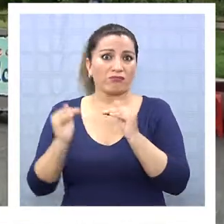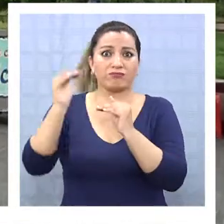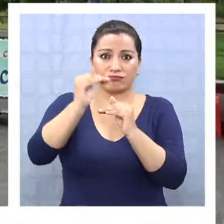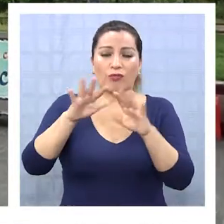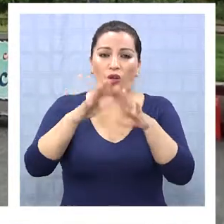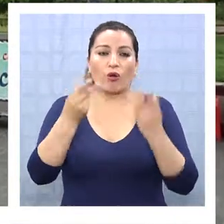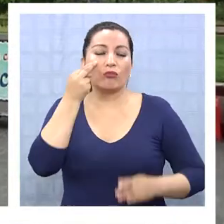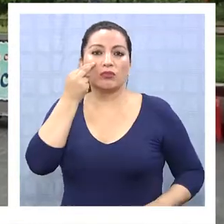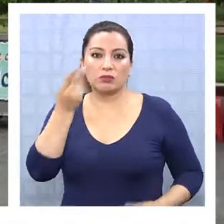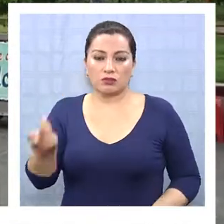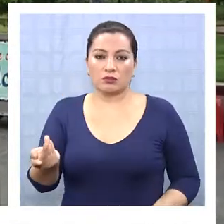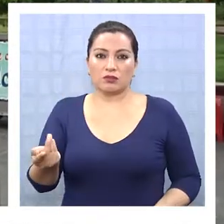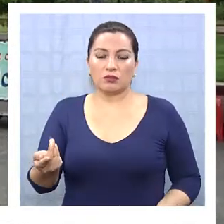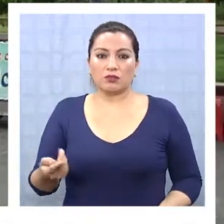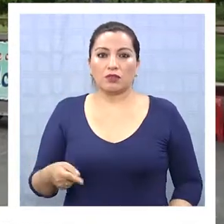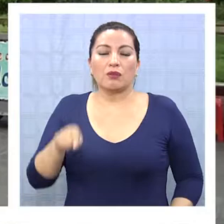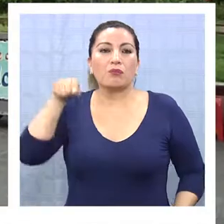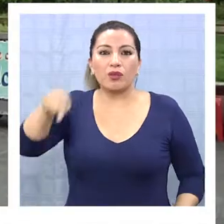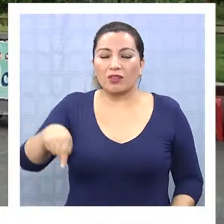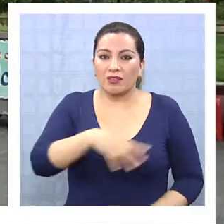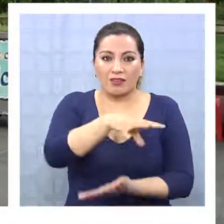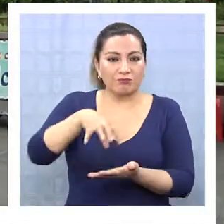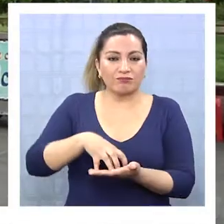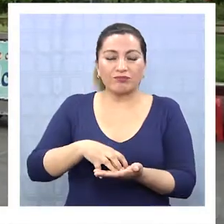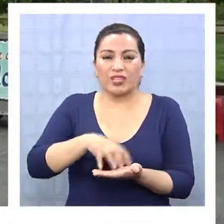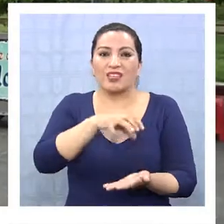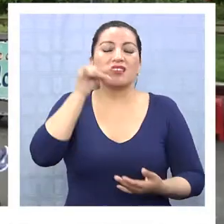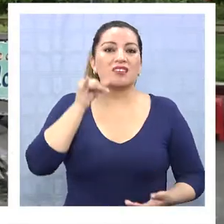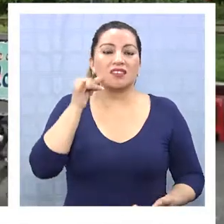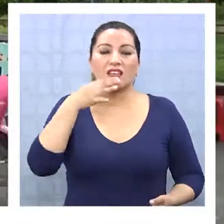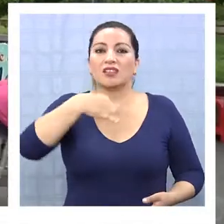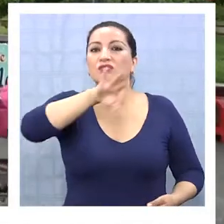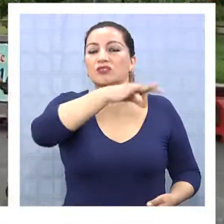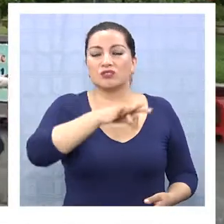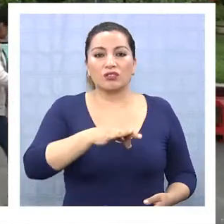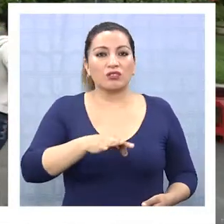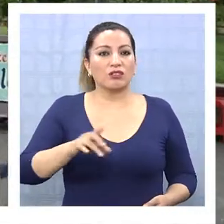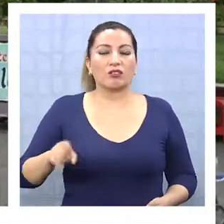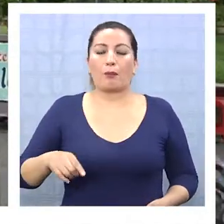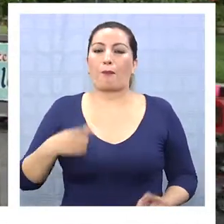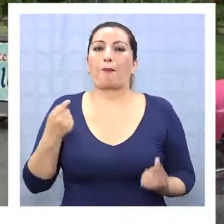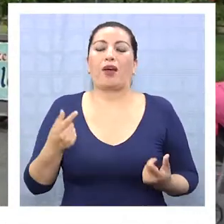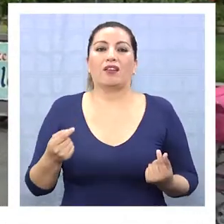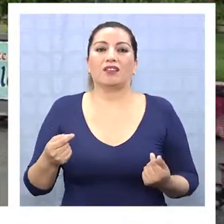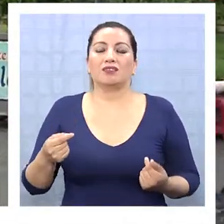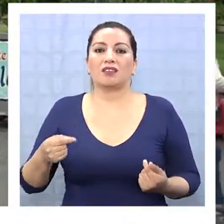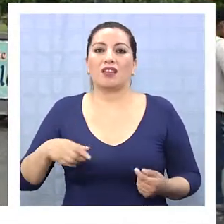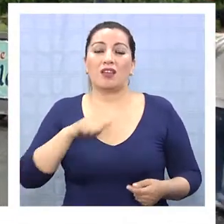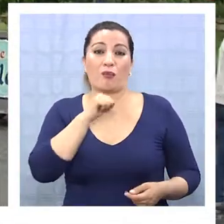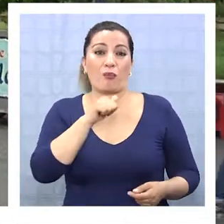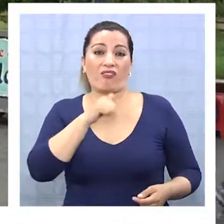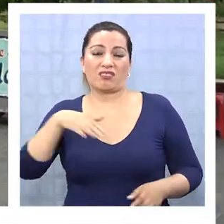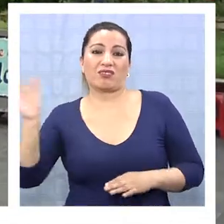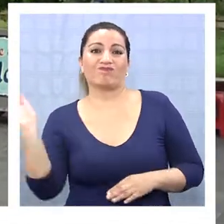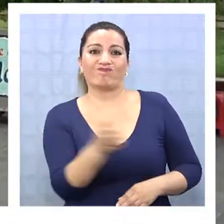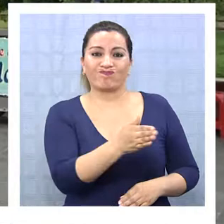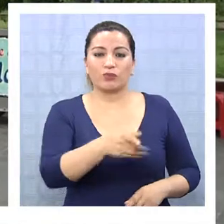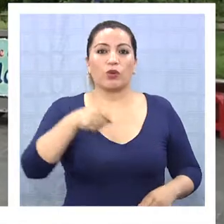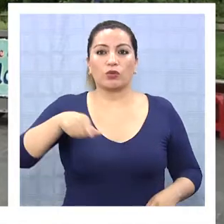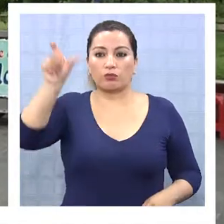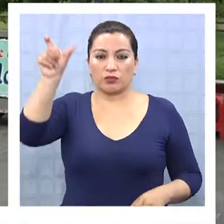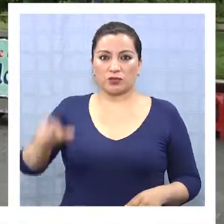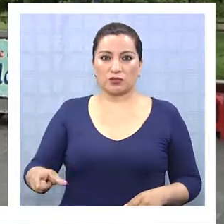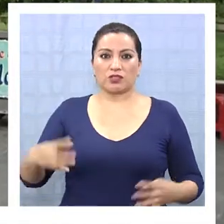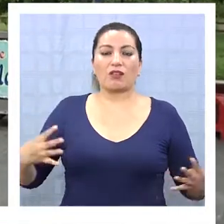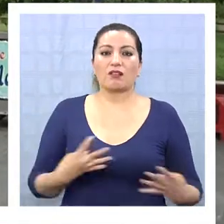arquitecto, si es un arquitecto a nivel mundial, pero el estado de abandono que está en nuestra ciudad, la verdad es que no se merece. Es una cachetada a la pobreza, como me lo dijo hoy